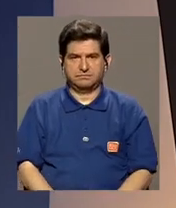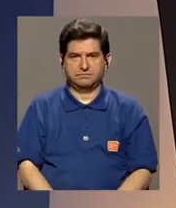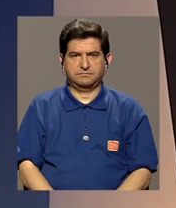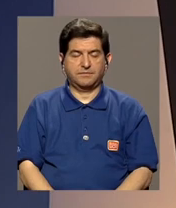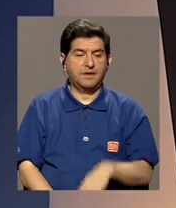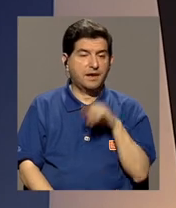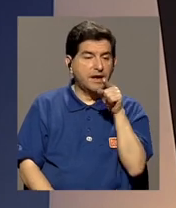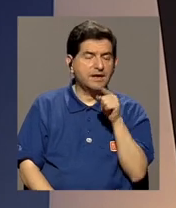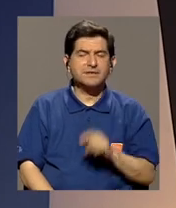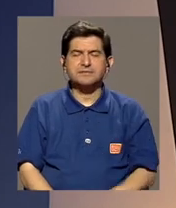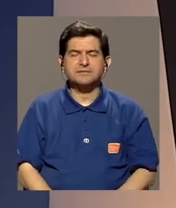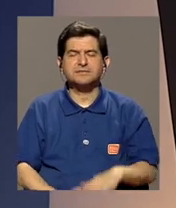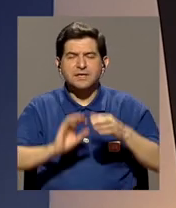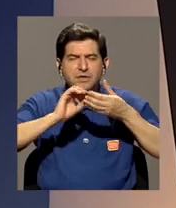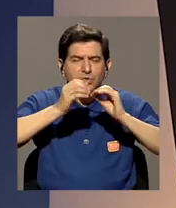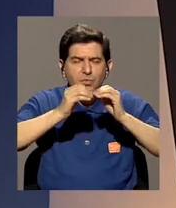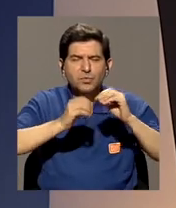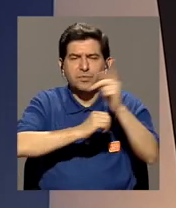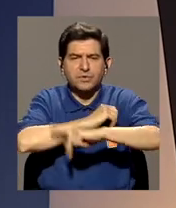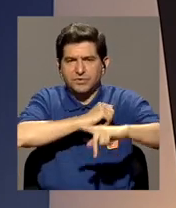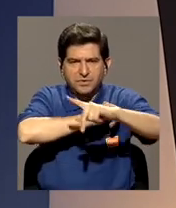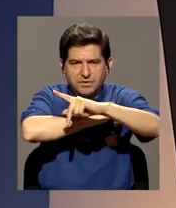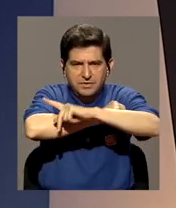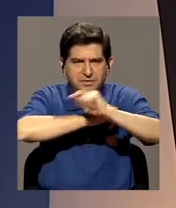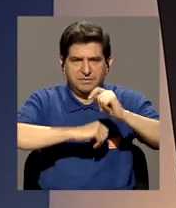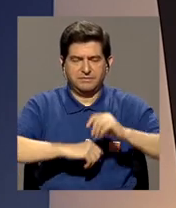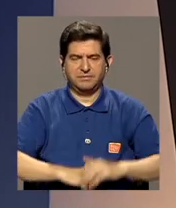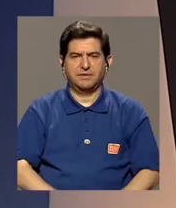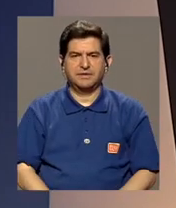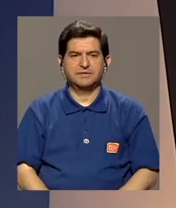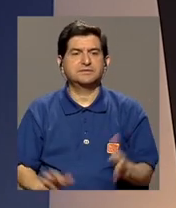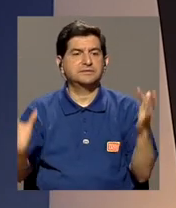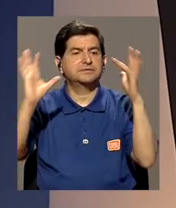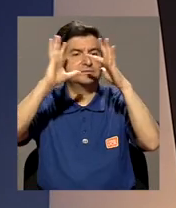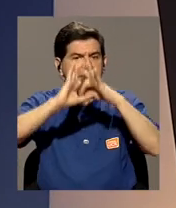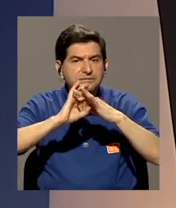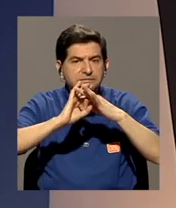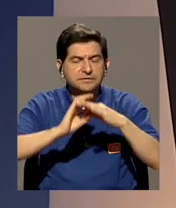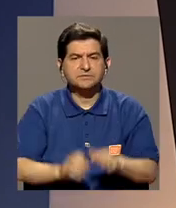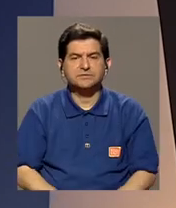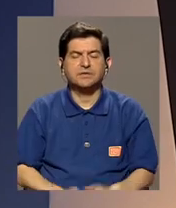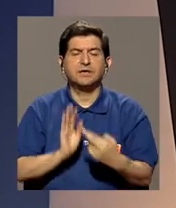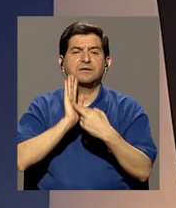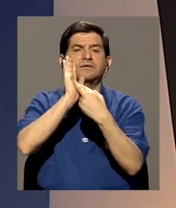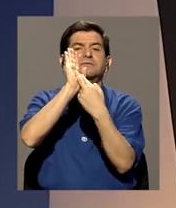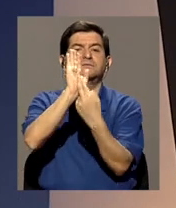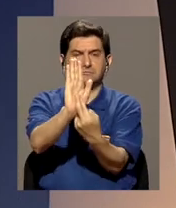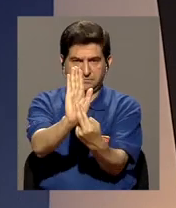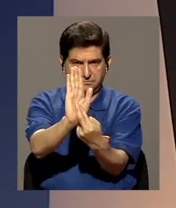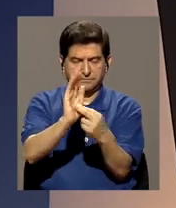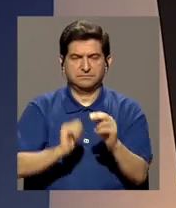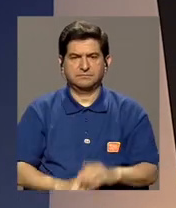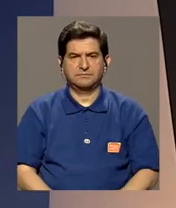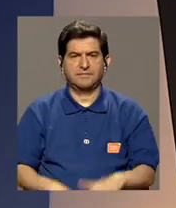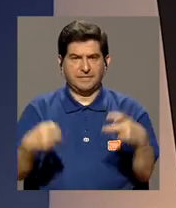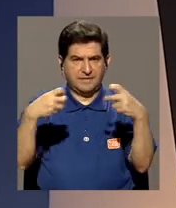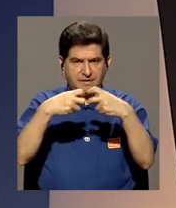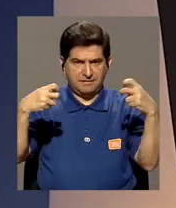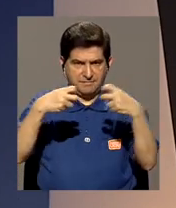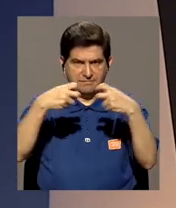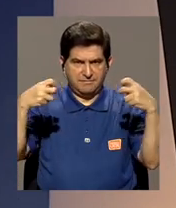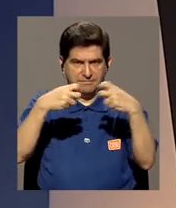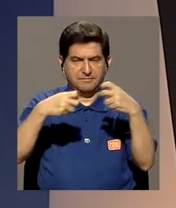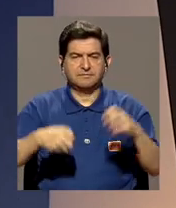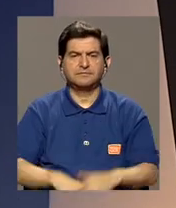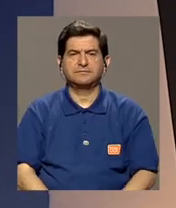ese promedio país este respecto a cuánto representa la electricidad